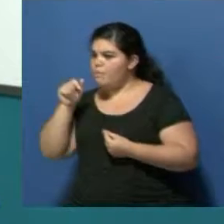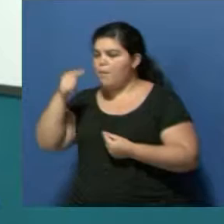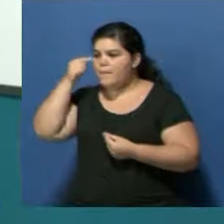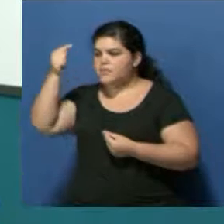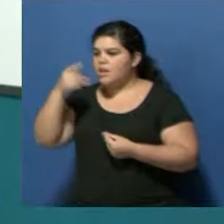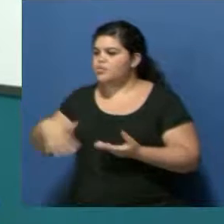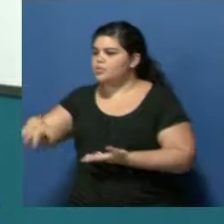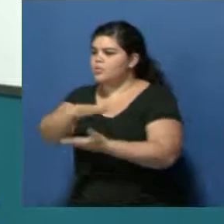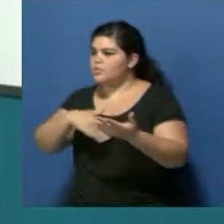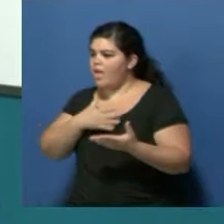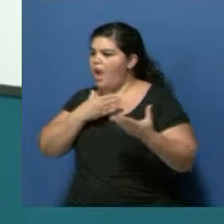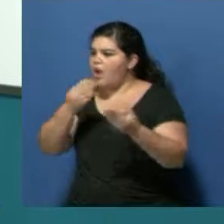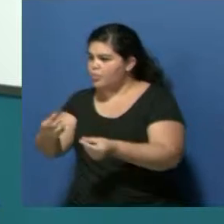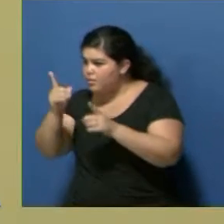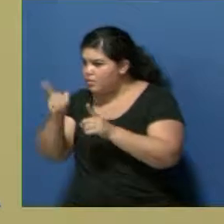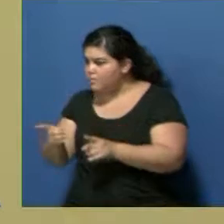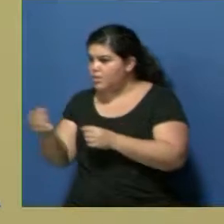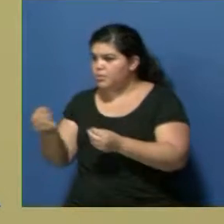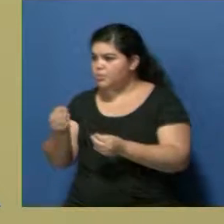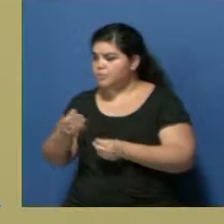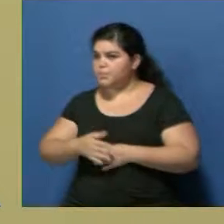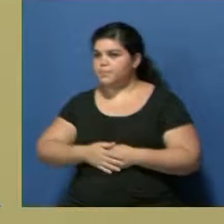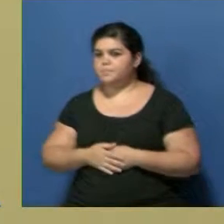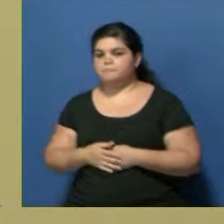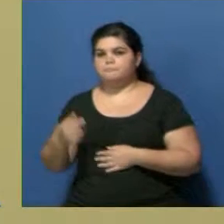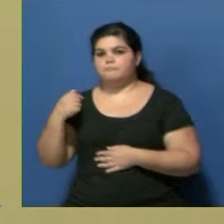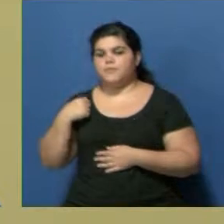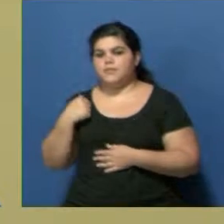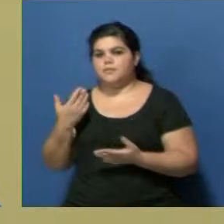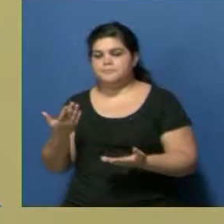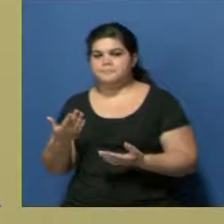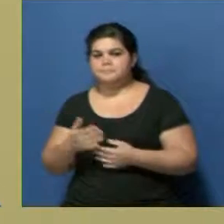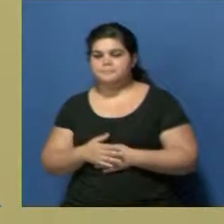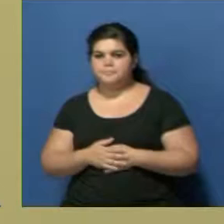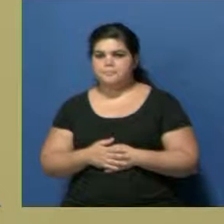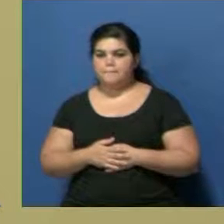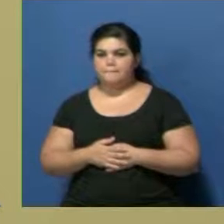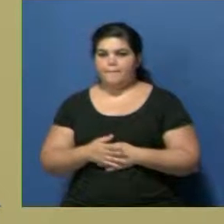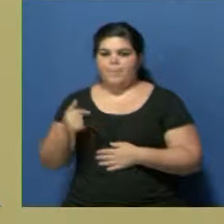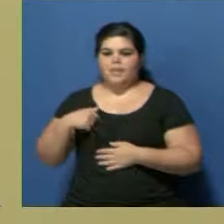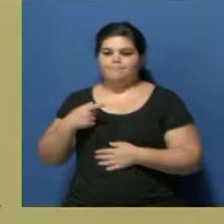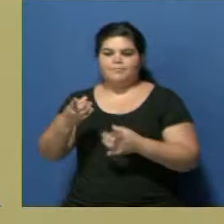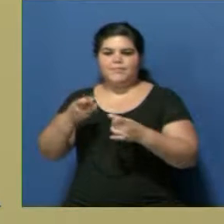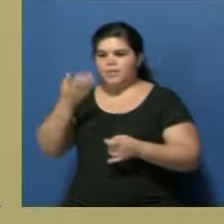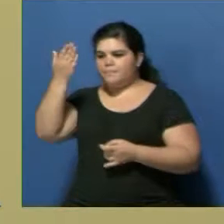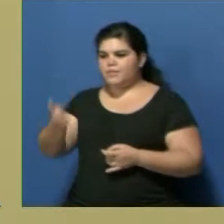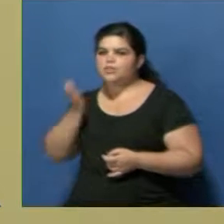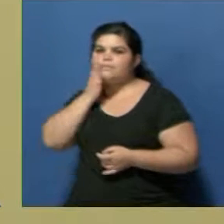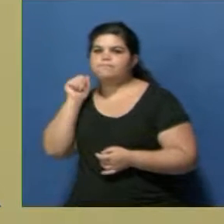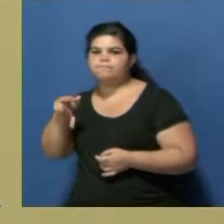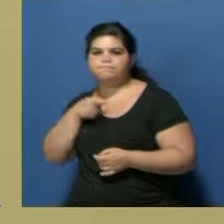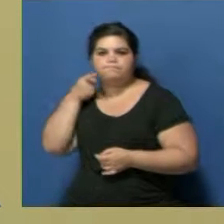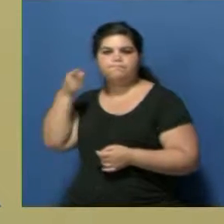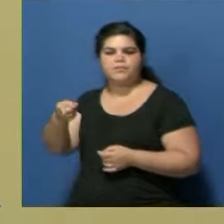que le sirve a los otros. Mira, creo que cuando ya tenés que escrachar al abusador, ya es